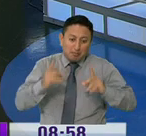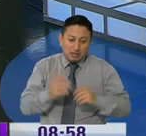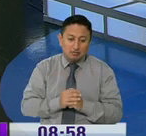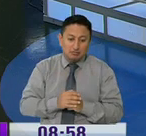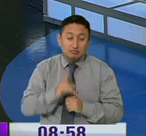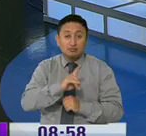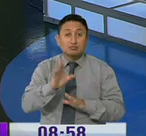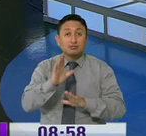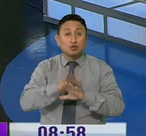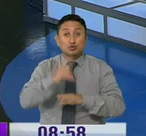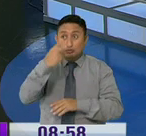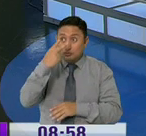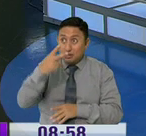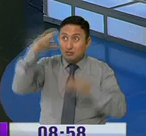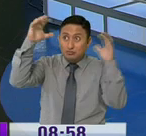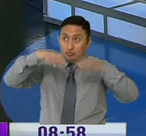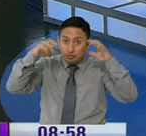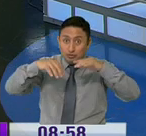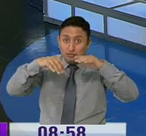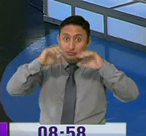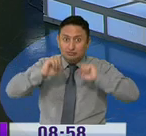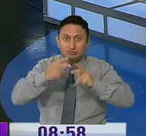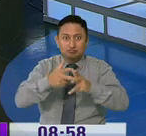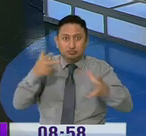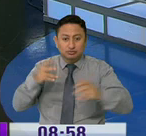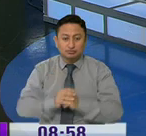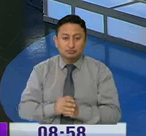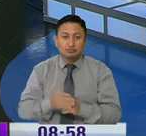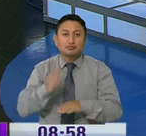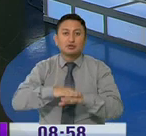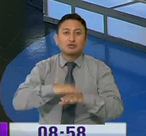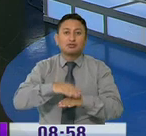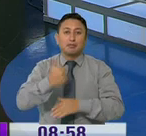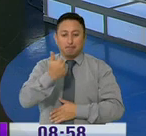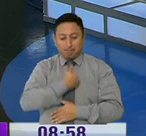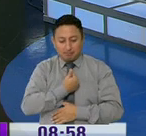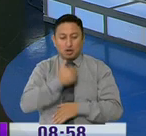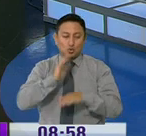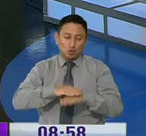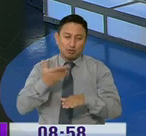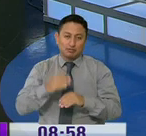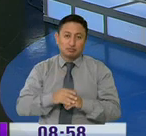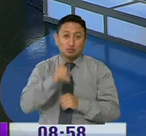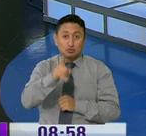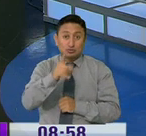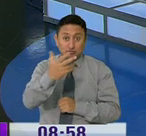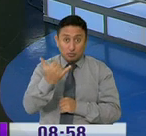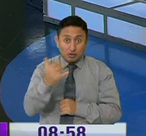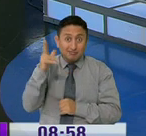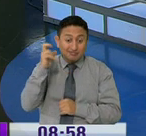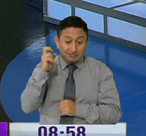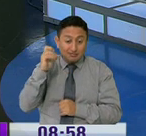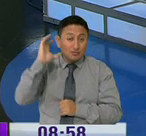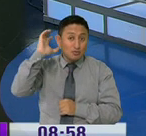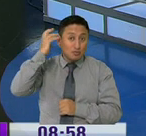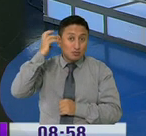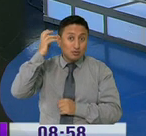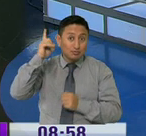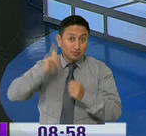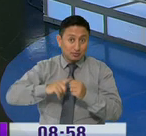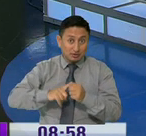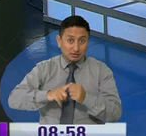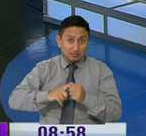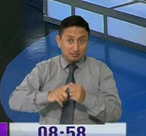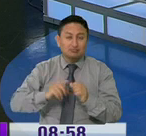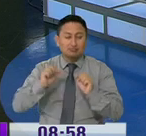aguacero de esos de invierno en Quito, vamos a colapsar. ¿Y todo por qué? Por nuestra impericia. Así que usted me escucha a través de las ondas hercianas de la